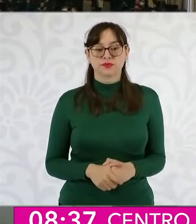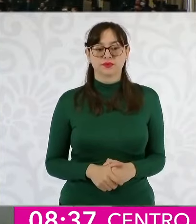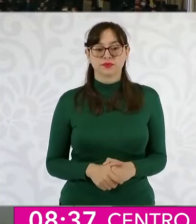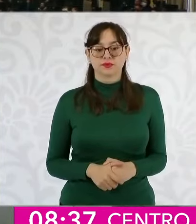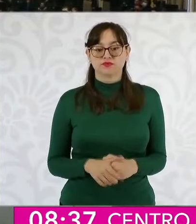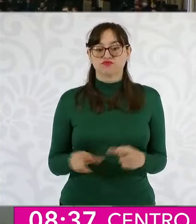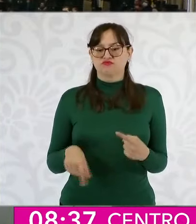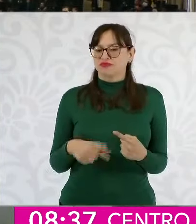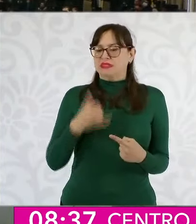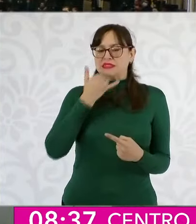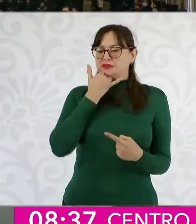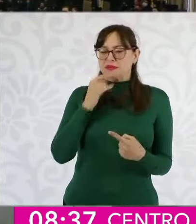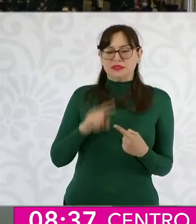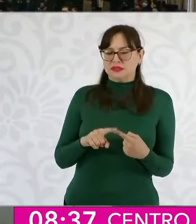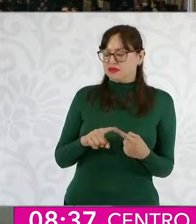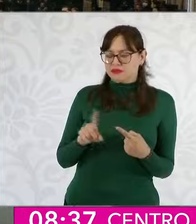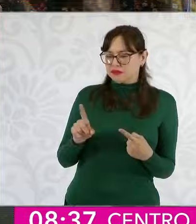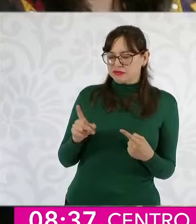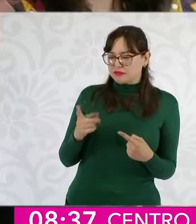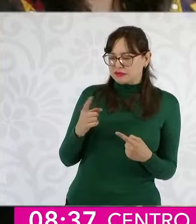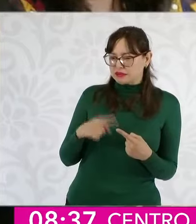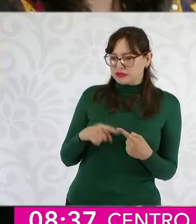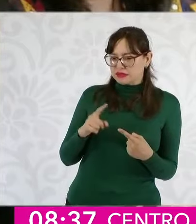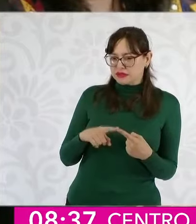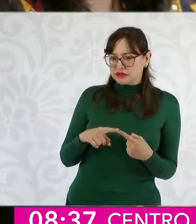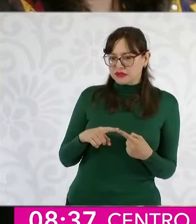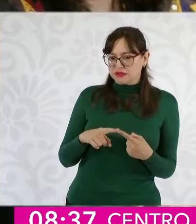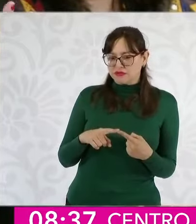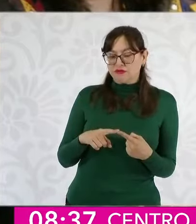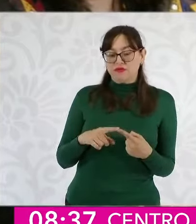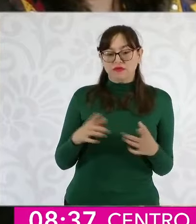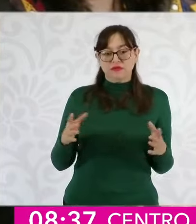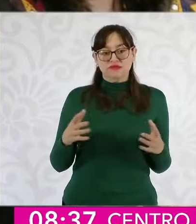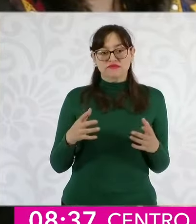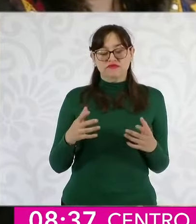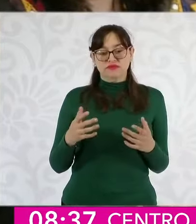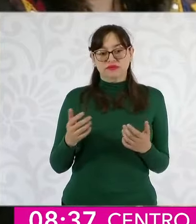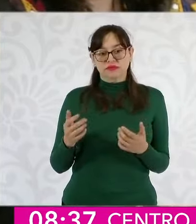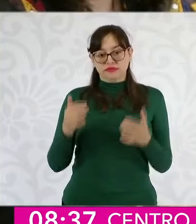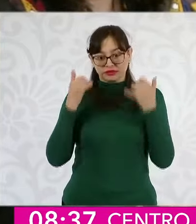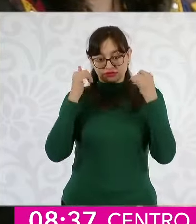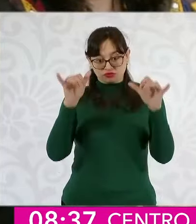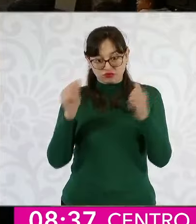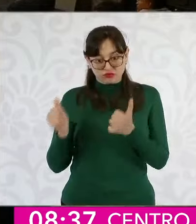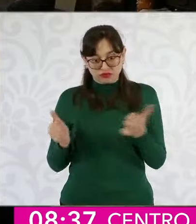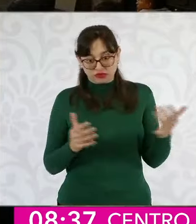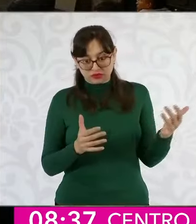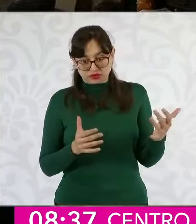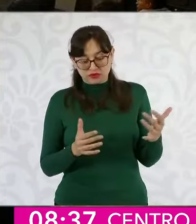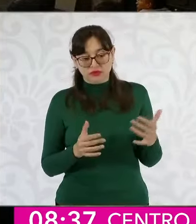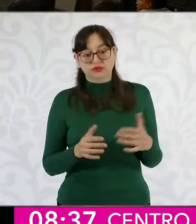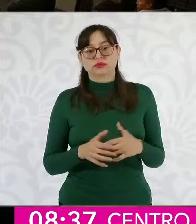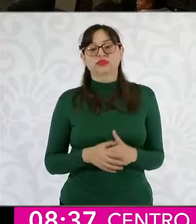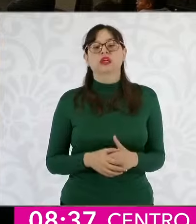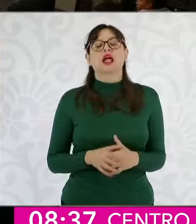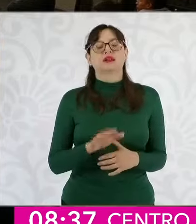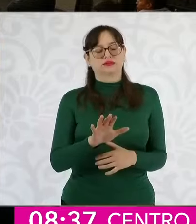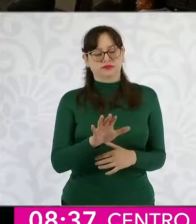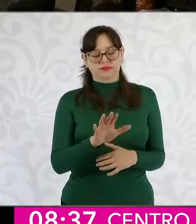La primera era, me quedé con el agua, perdón. Sobre el cierre de importaciones de Estados Unidos del ganado. Hubo un caso, hay